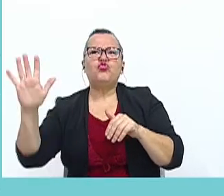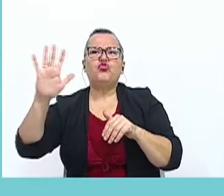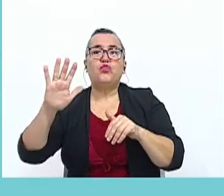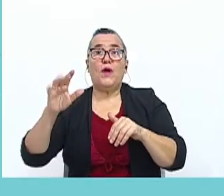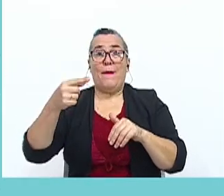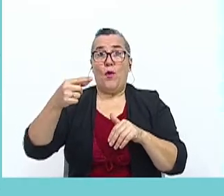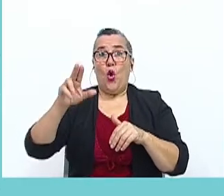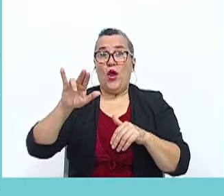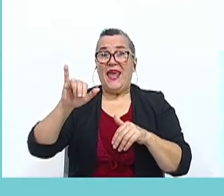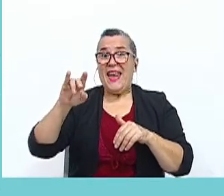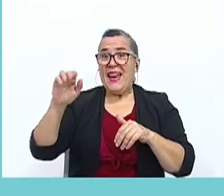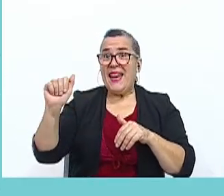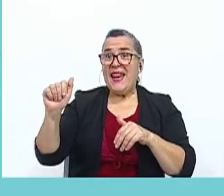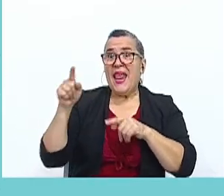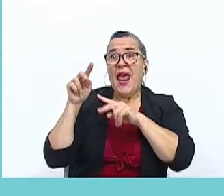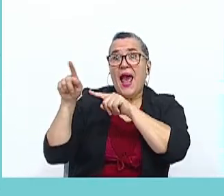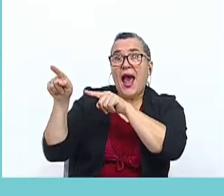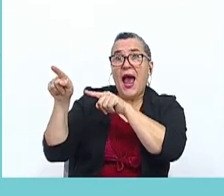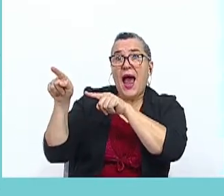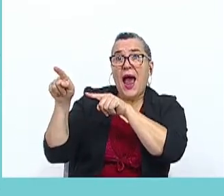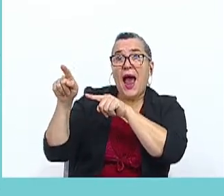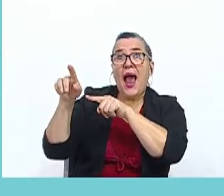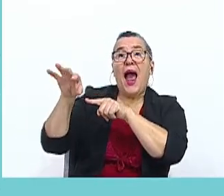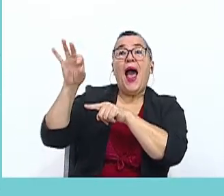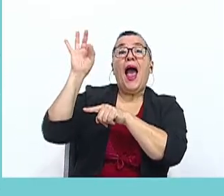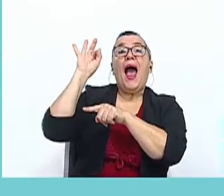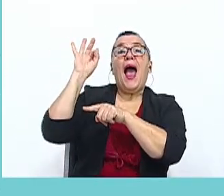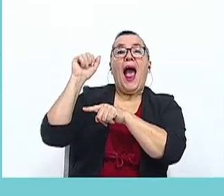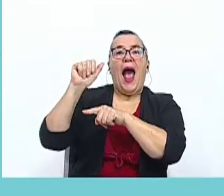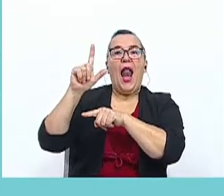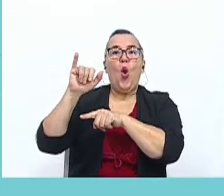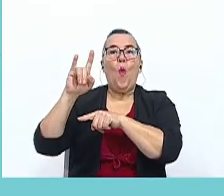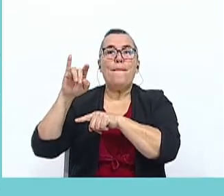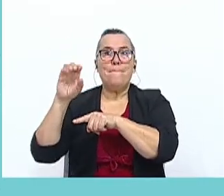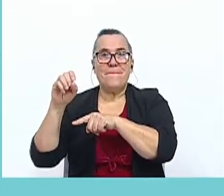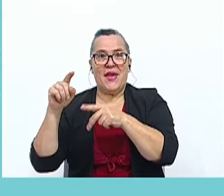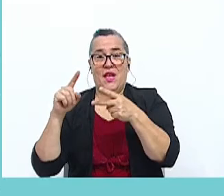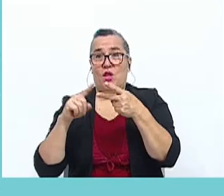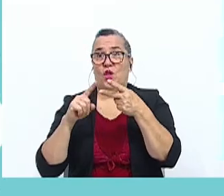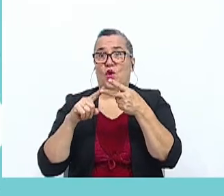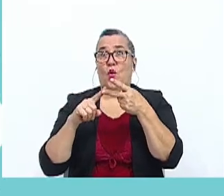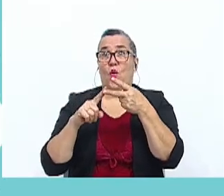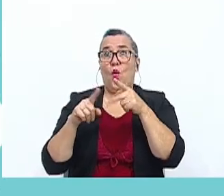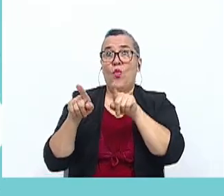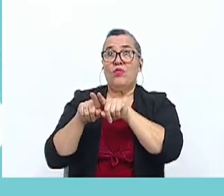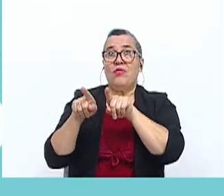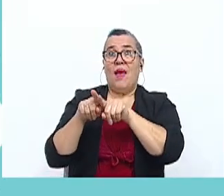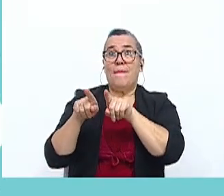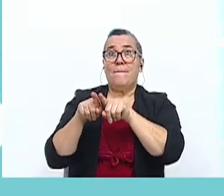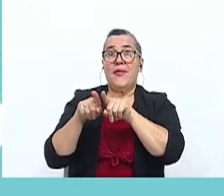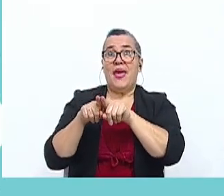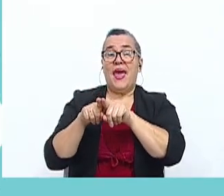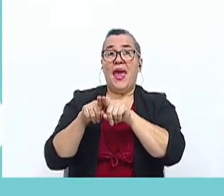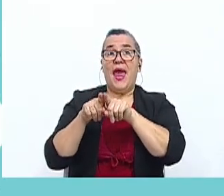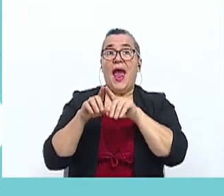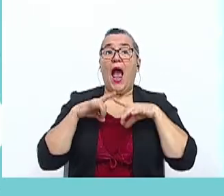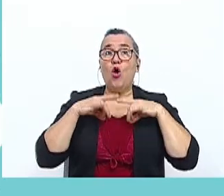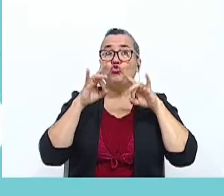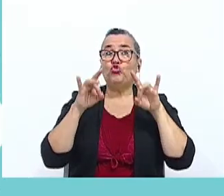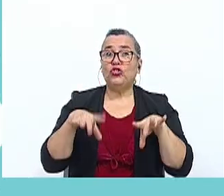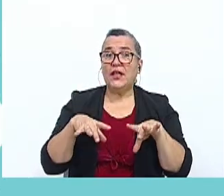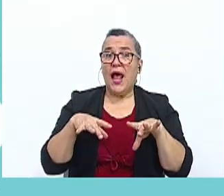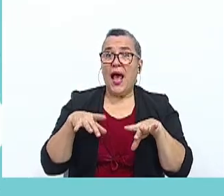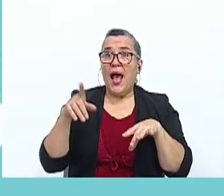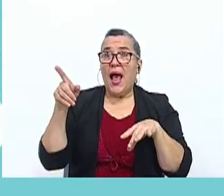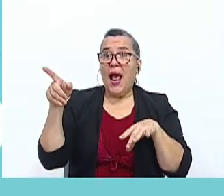Guinea encontramos la mayor reserva de aluminio. También en Australia